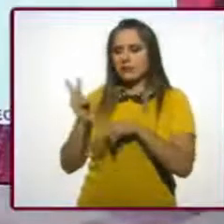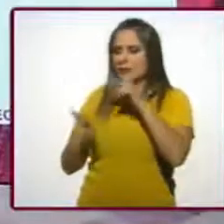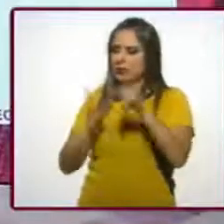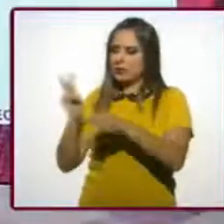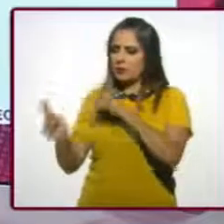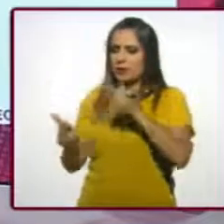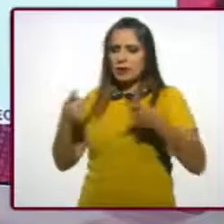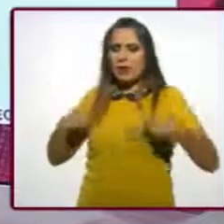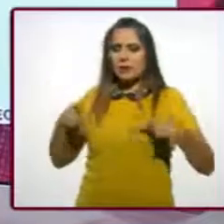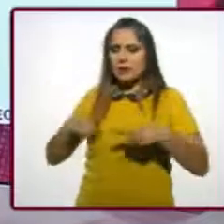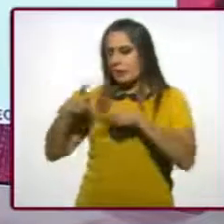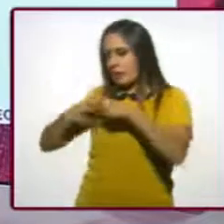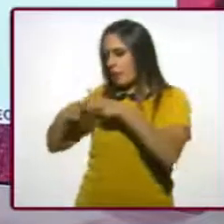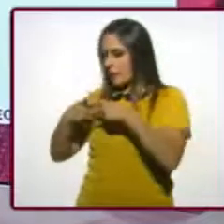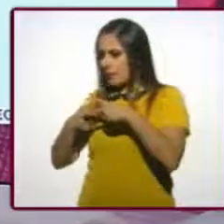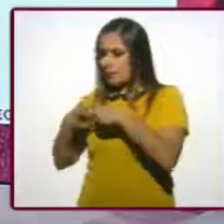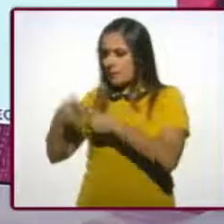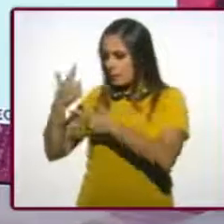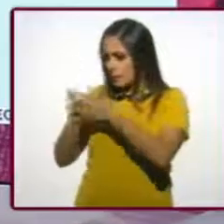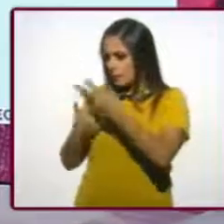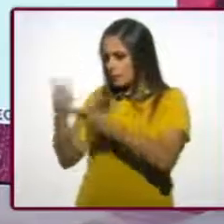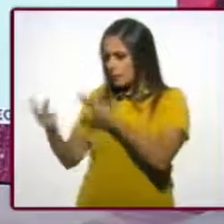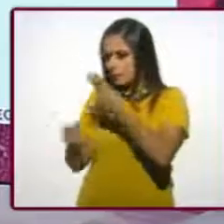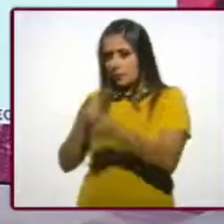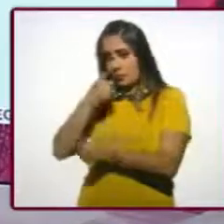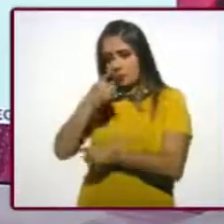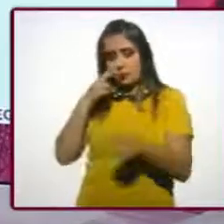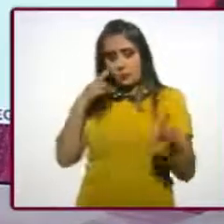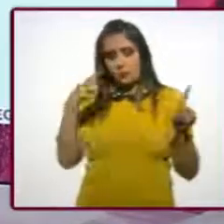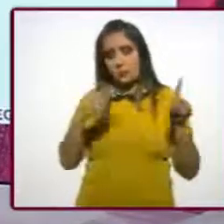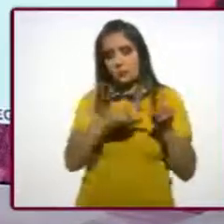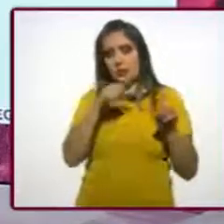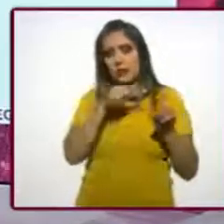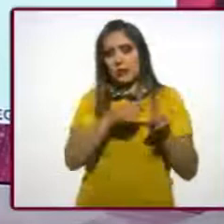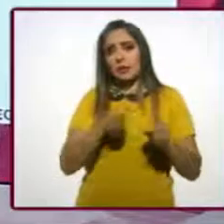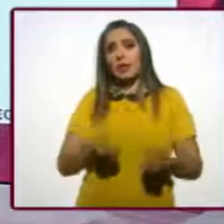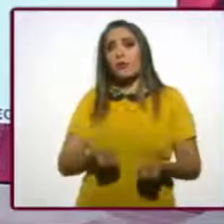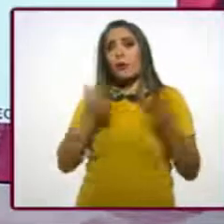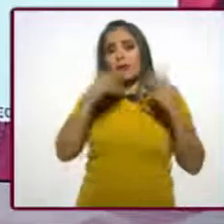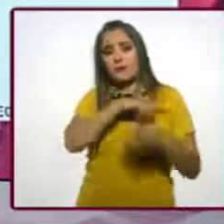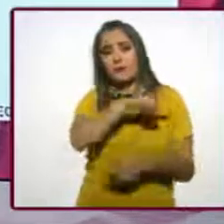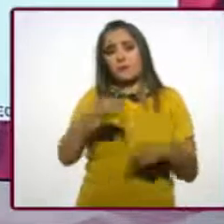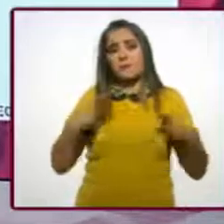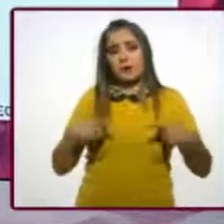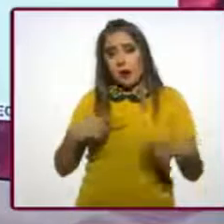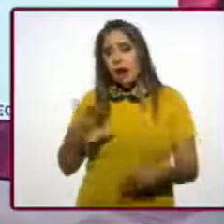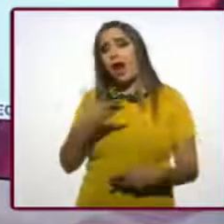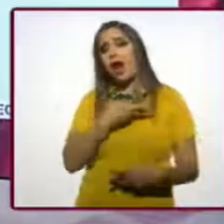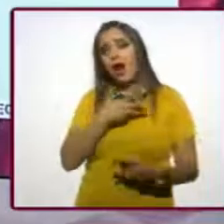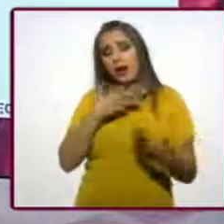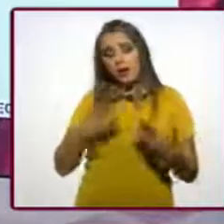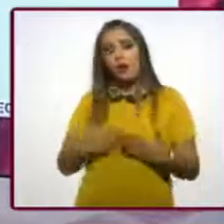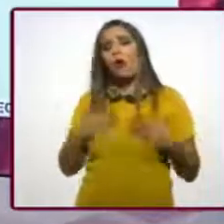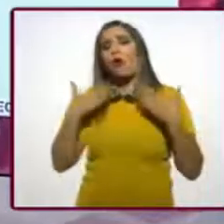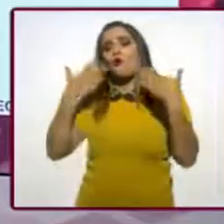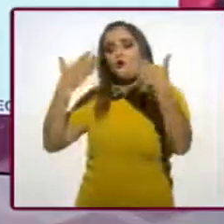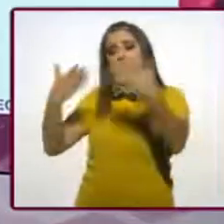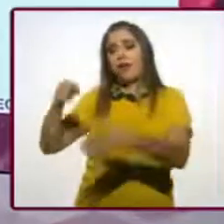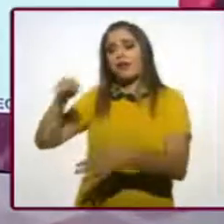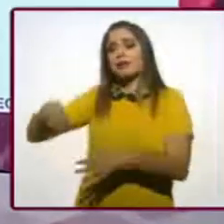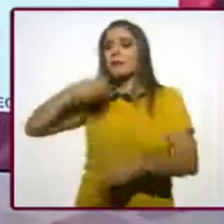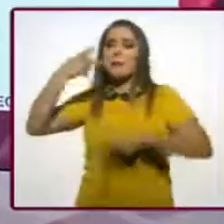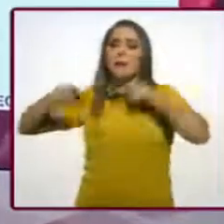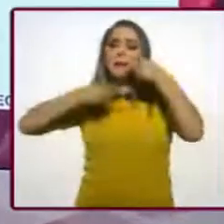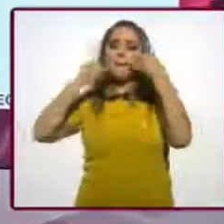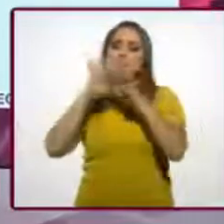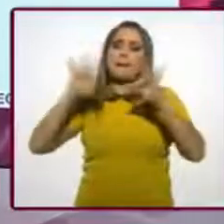haga la medición, puedes observar primero cuánto tiene él en credibilidad, cuánta credibilidad tiene su argumento,